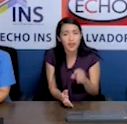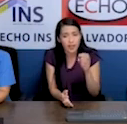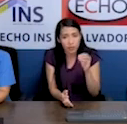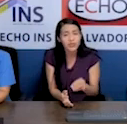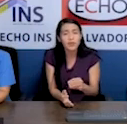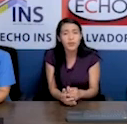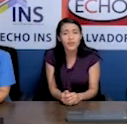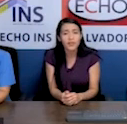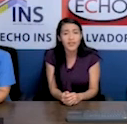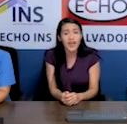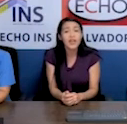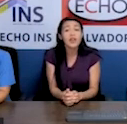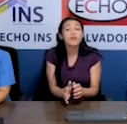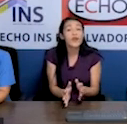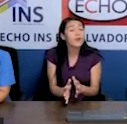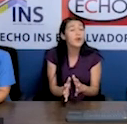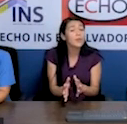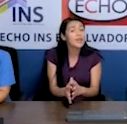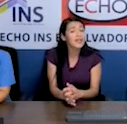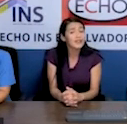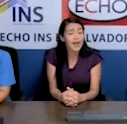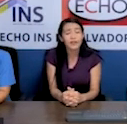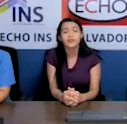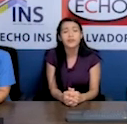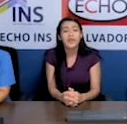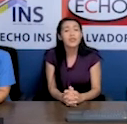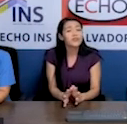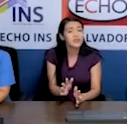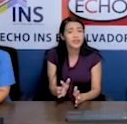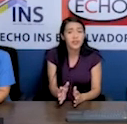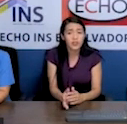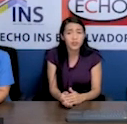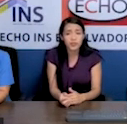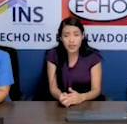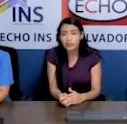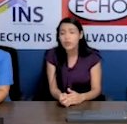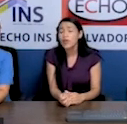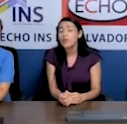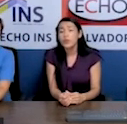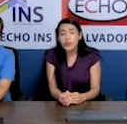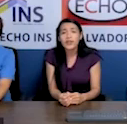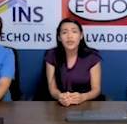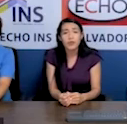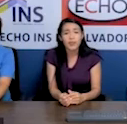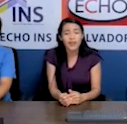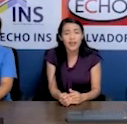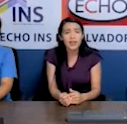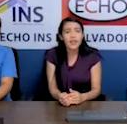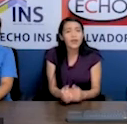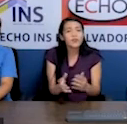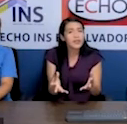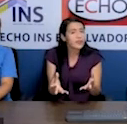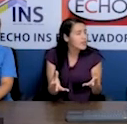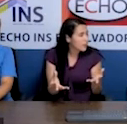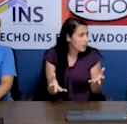emergencia durante el último mes de vida fueron hospitalizados y un 68% murió en el